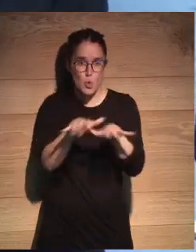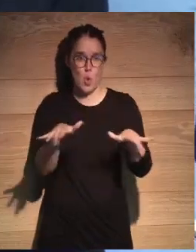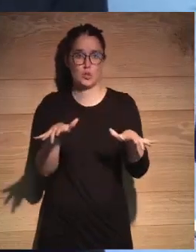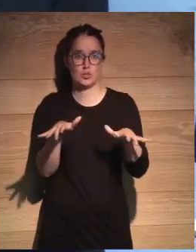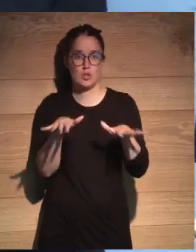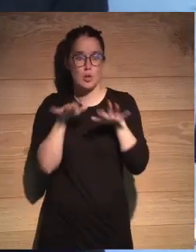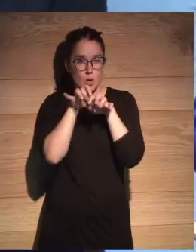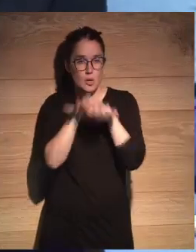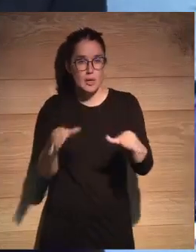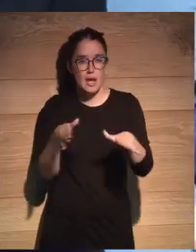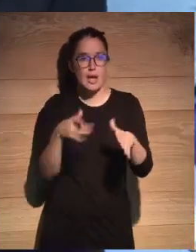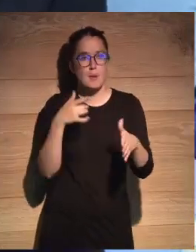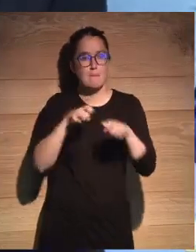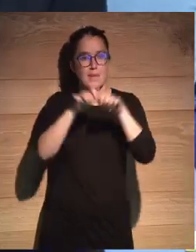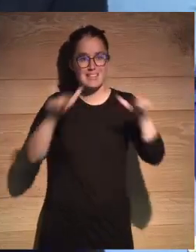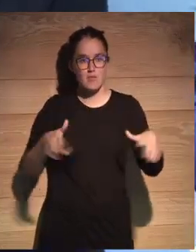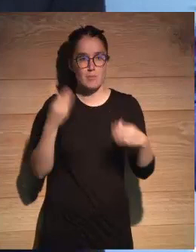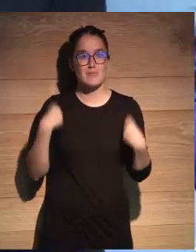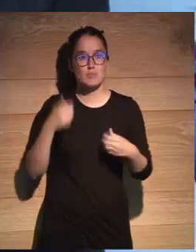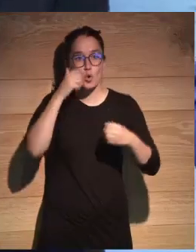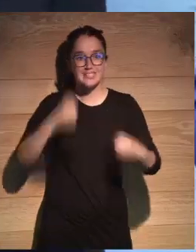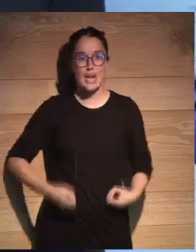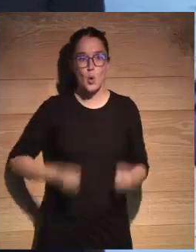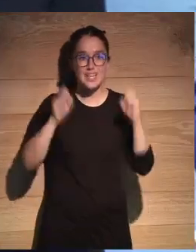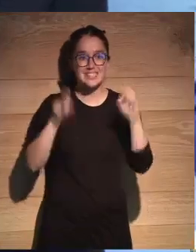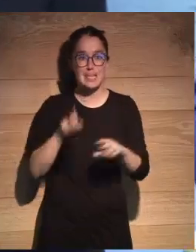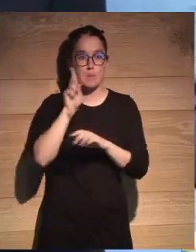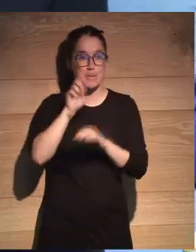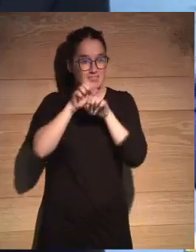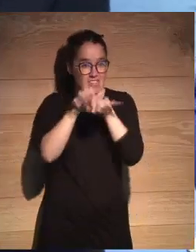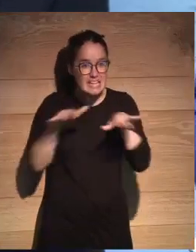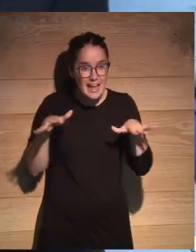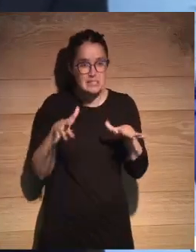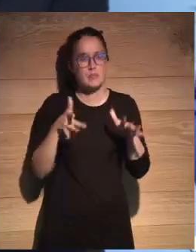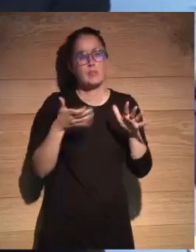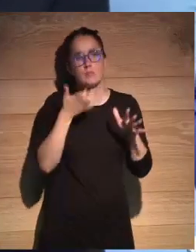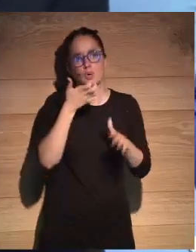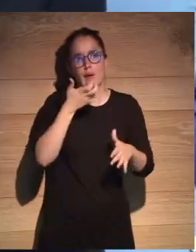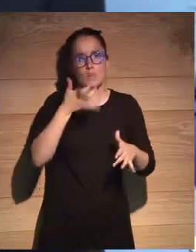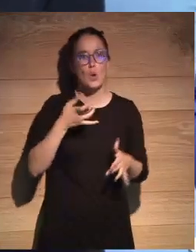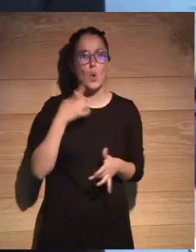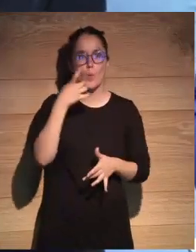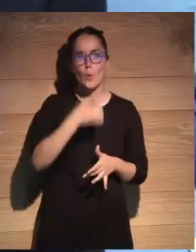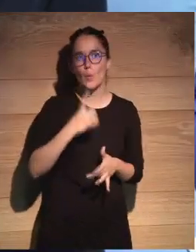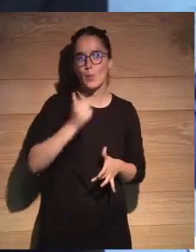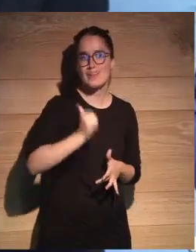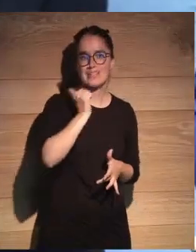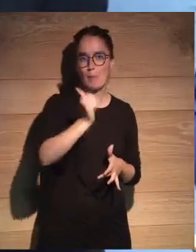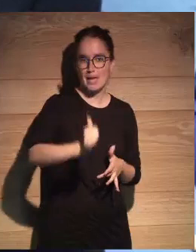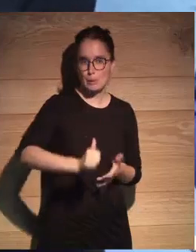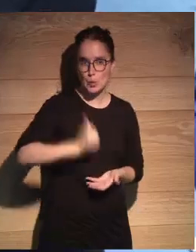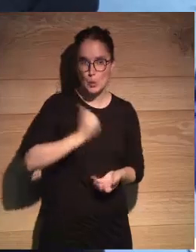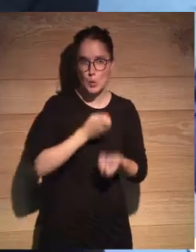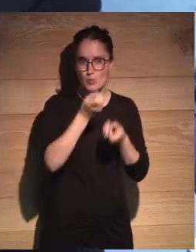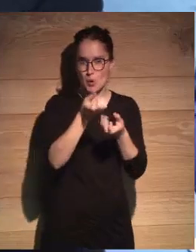existen plataformas como Salud sin Bulos, por ejemplo, dedicadas a desmontar falsas informaciones